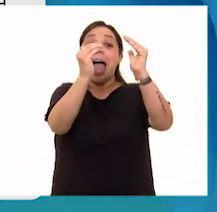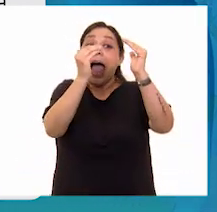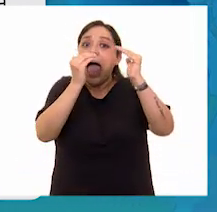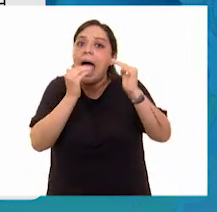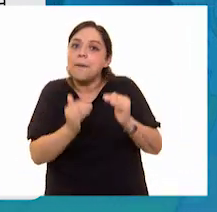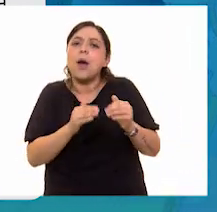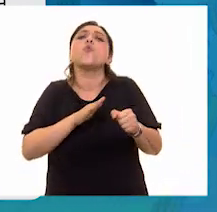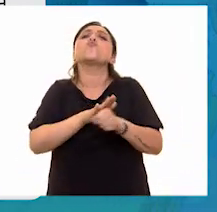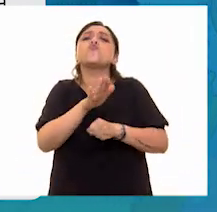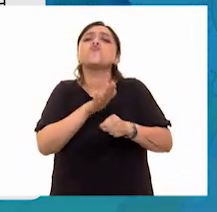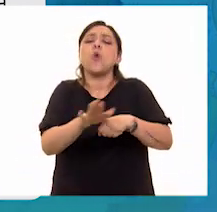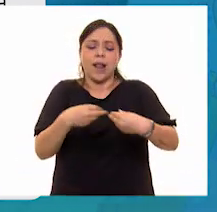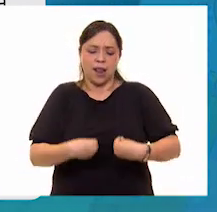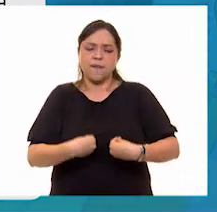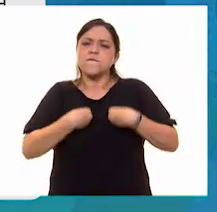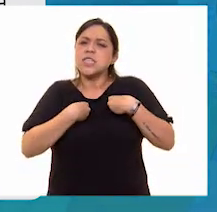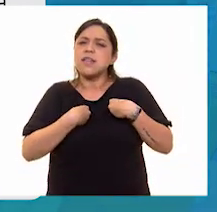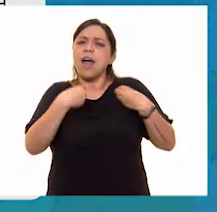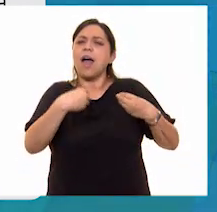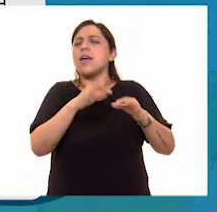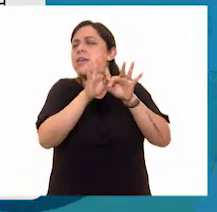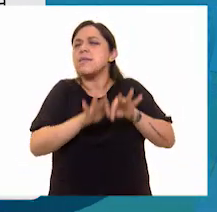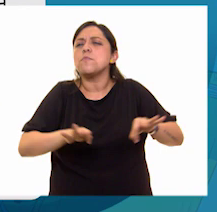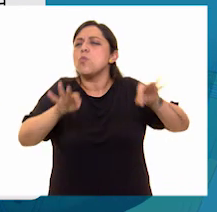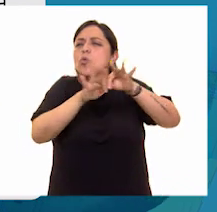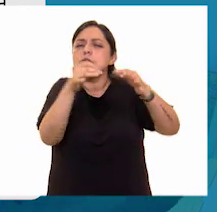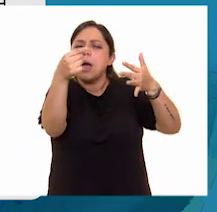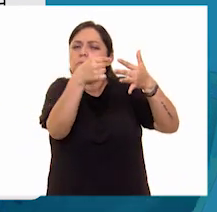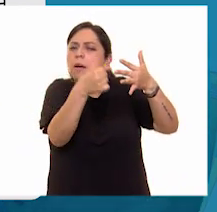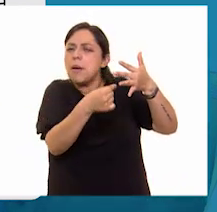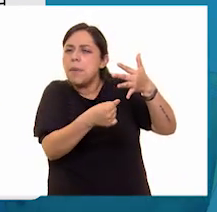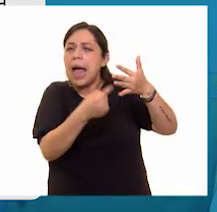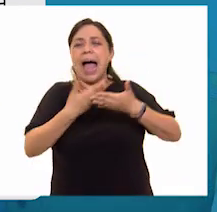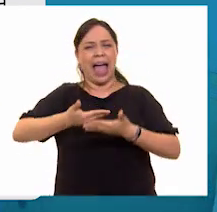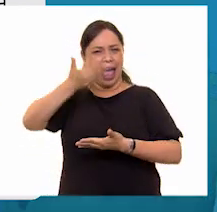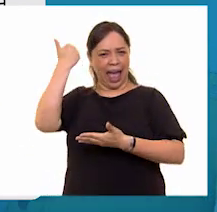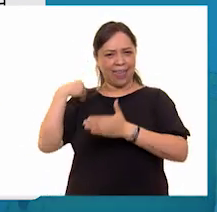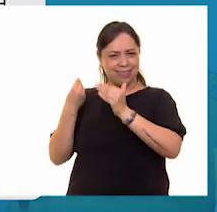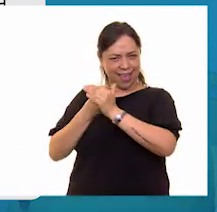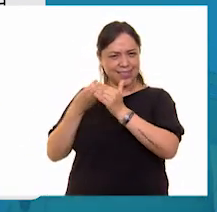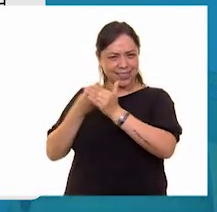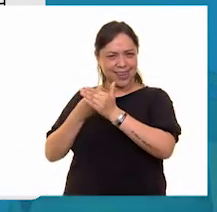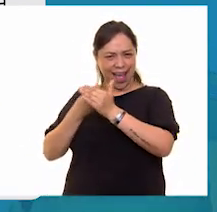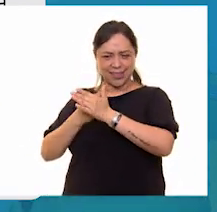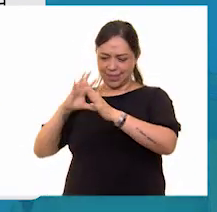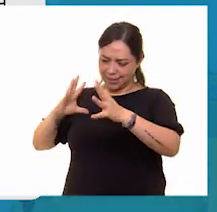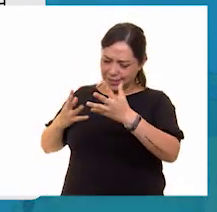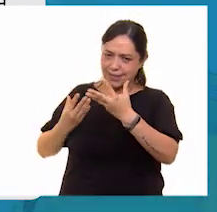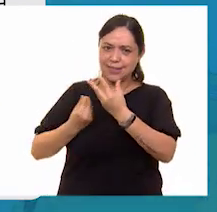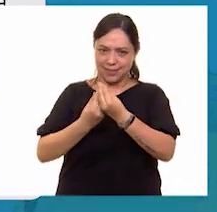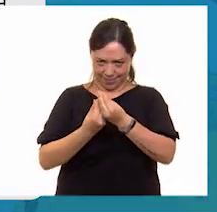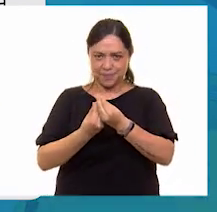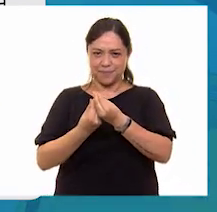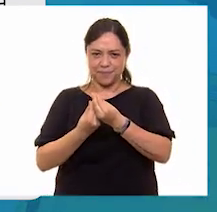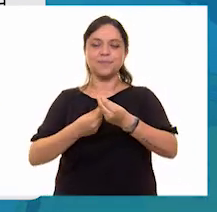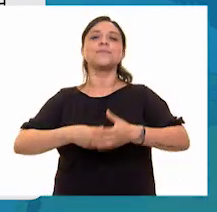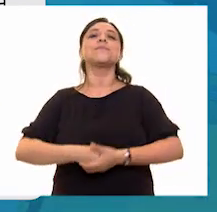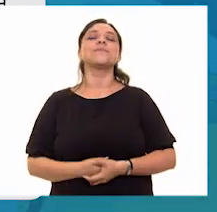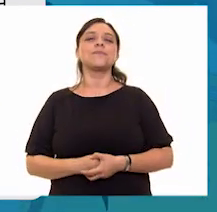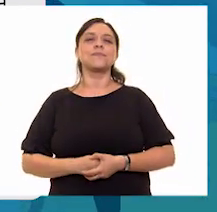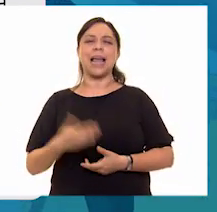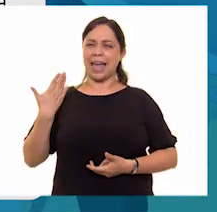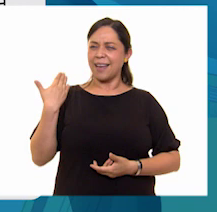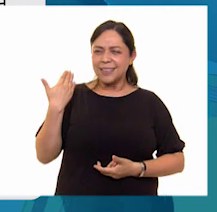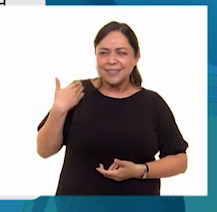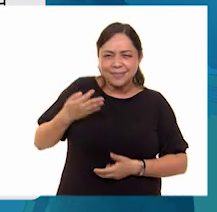autor. Y aquí vamos a ocupar los datos que recopilamos las clases pasadas. Los que ya referimos hace un